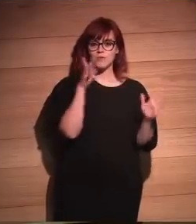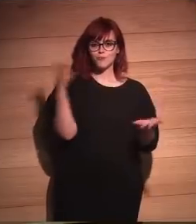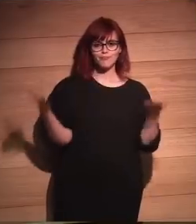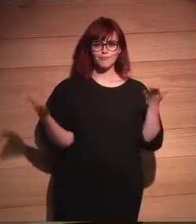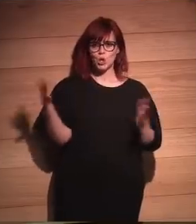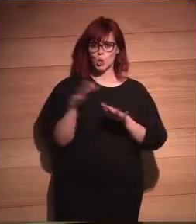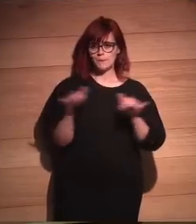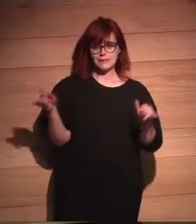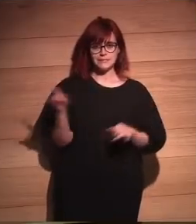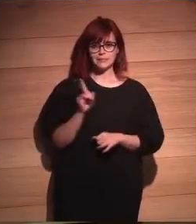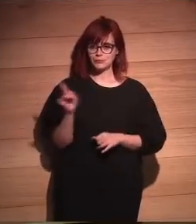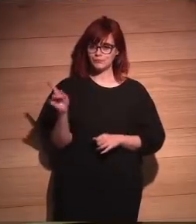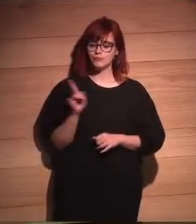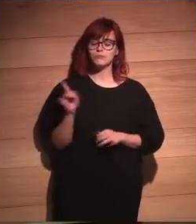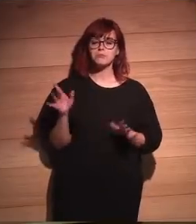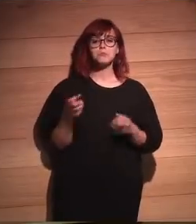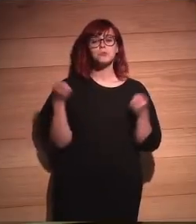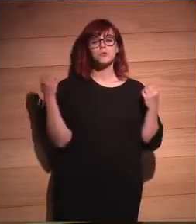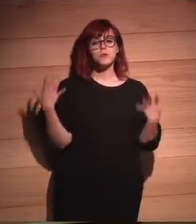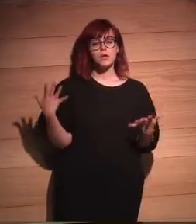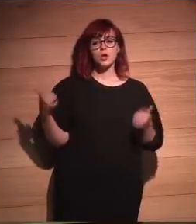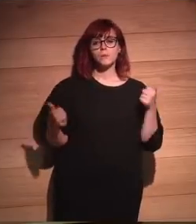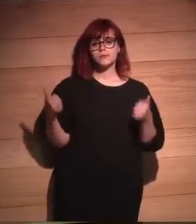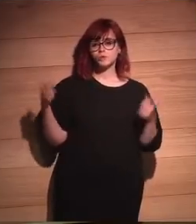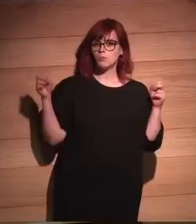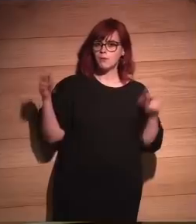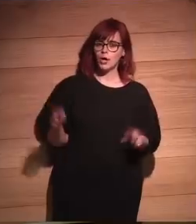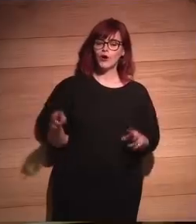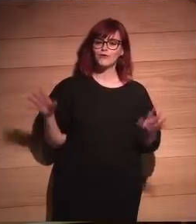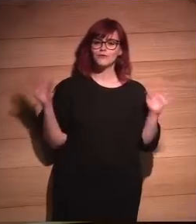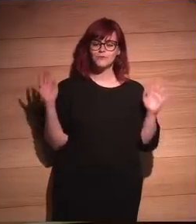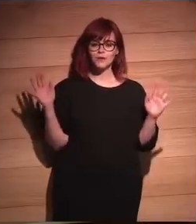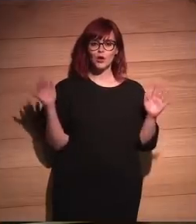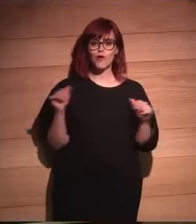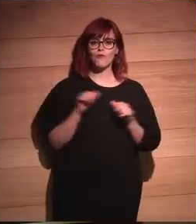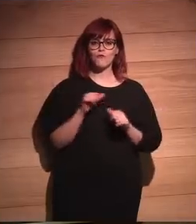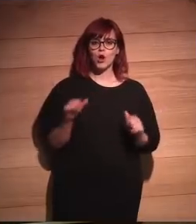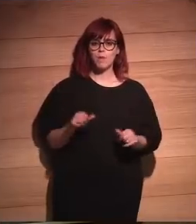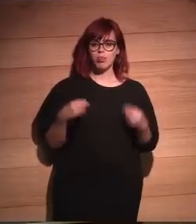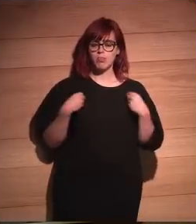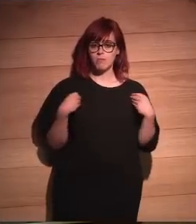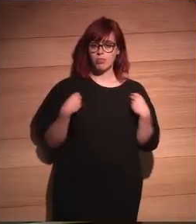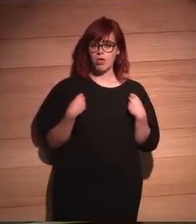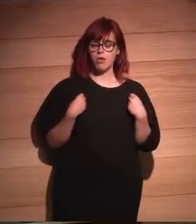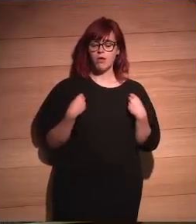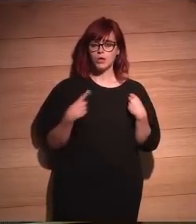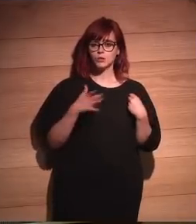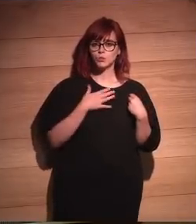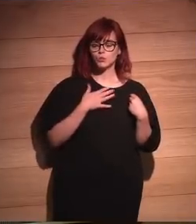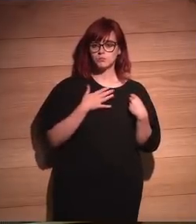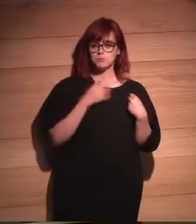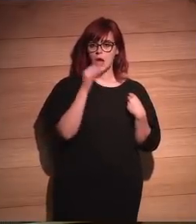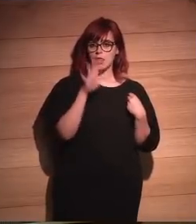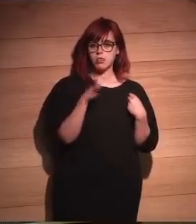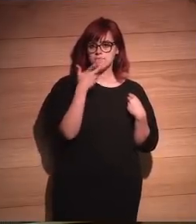¿no? Entonces, bueno, muy bien, competimos peor, pero tenemos un modo de vida, que es a lo que me refería también antes, que nos